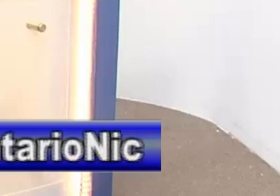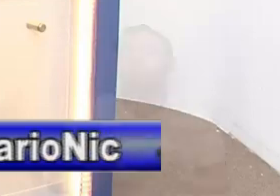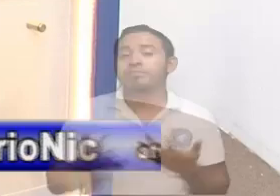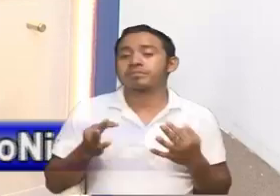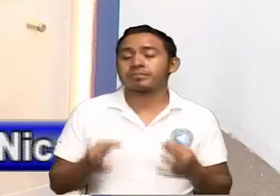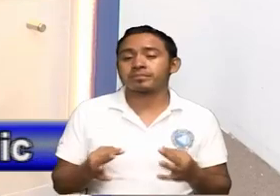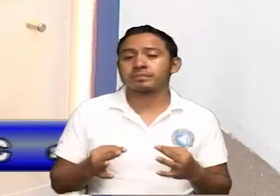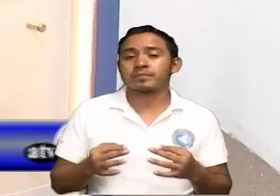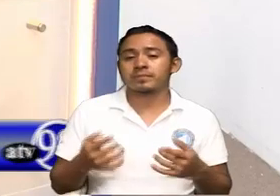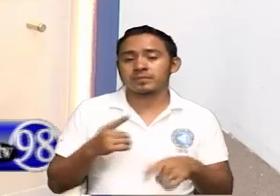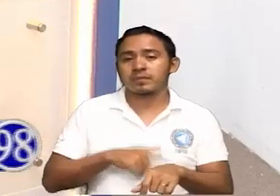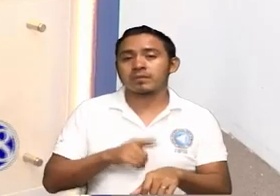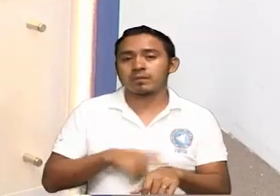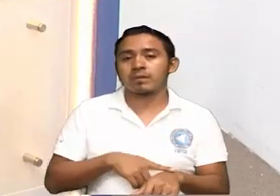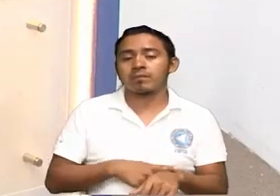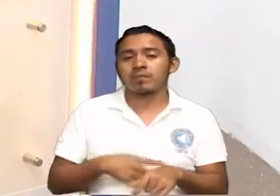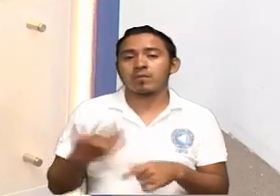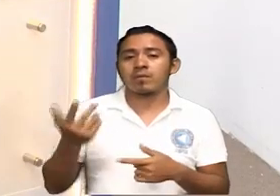Y bien, el ciclo agrícola